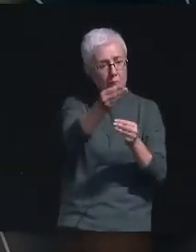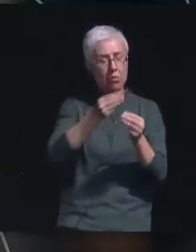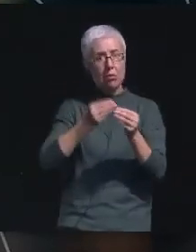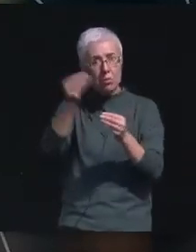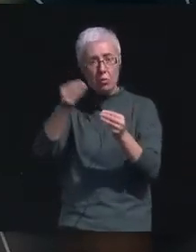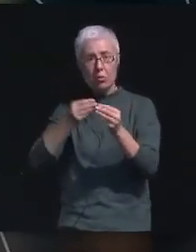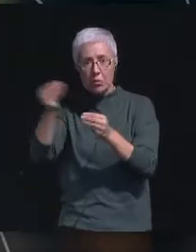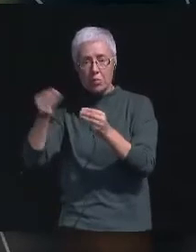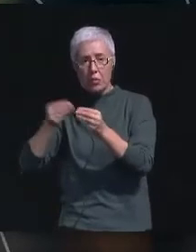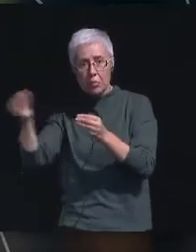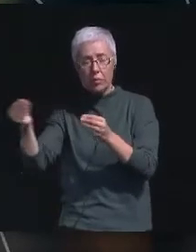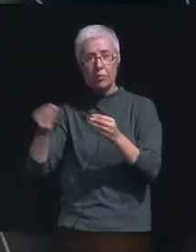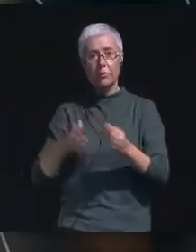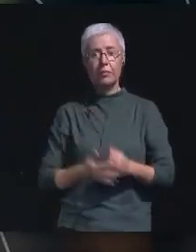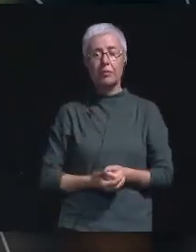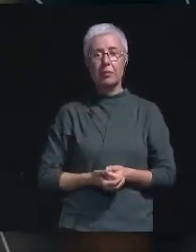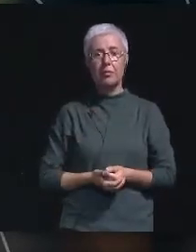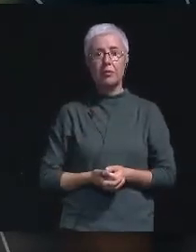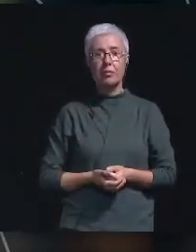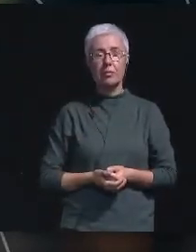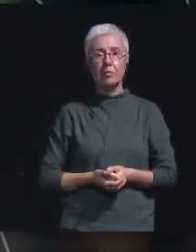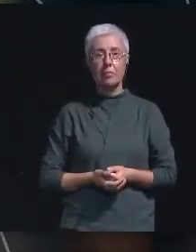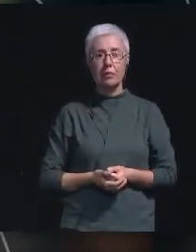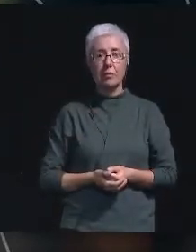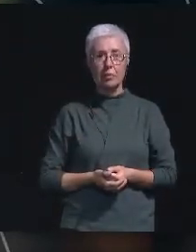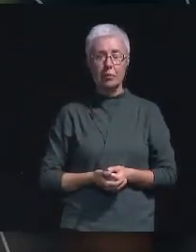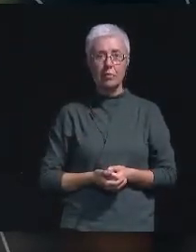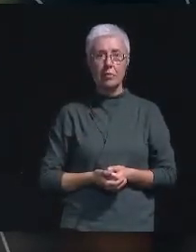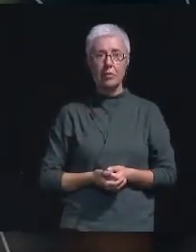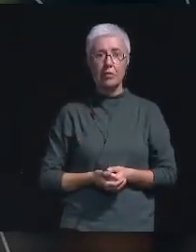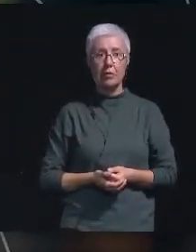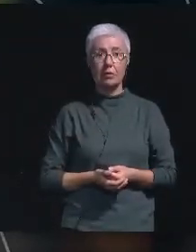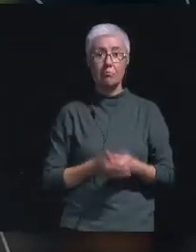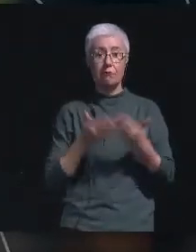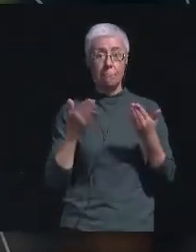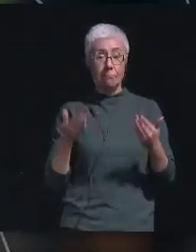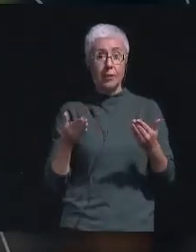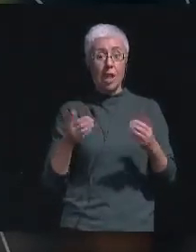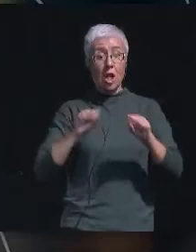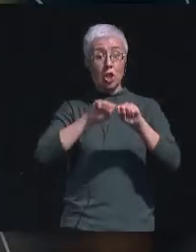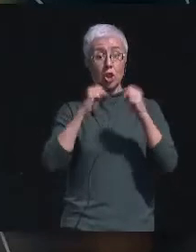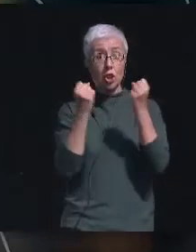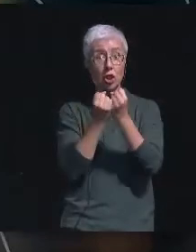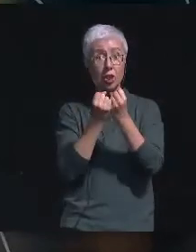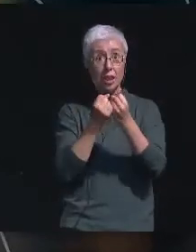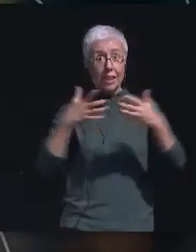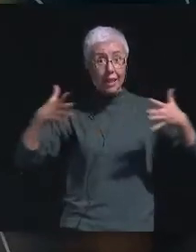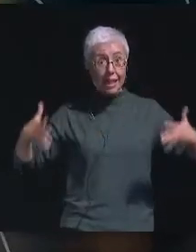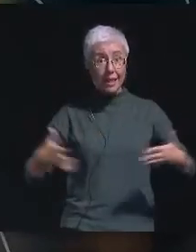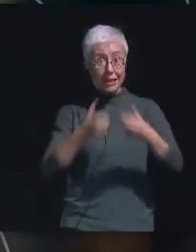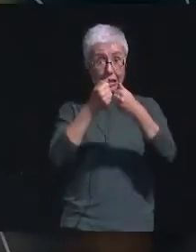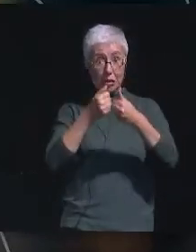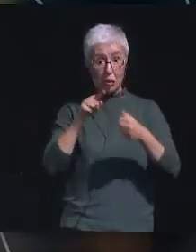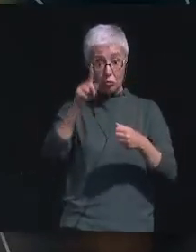ello. Y además quiero trasladar ese mensaje de que los retos sociales que estáis trabajando, que lleváis